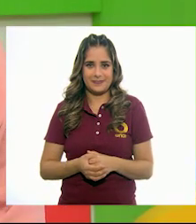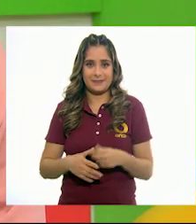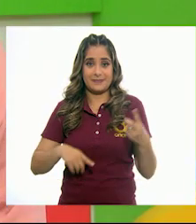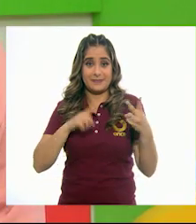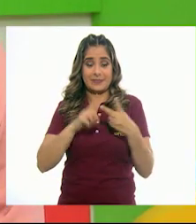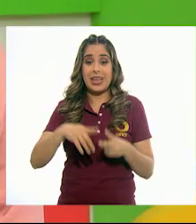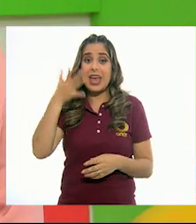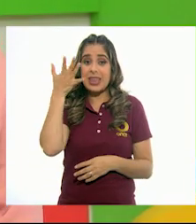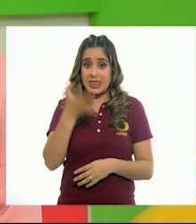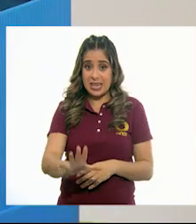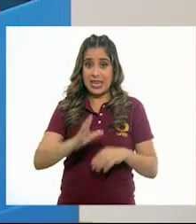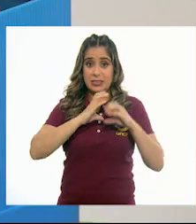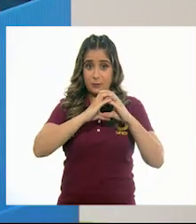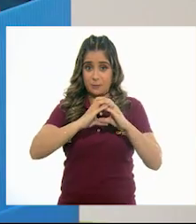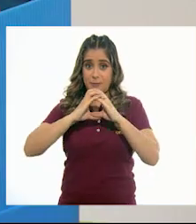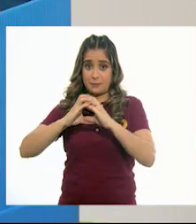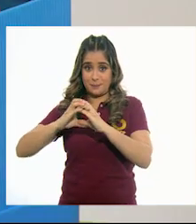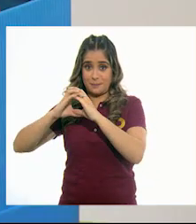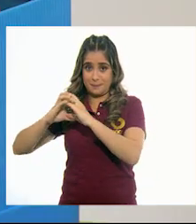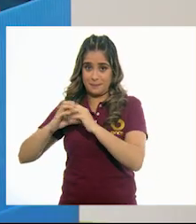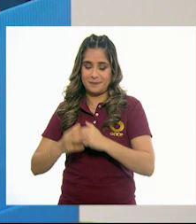10 pelotas pequeñas,